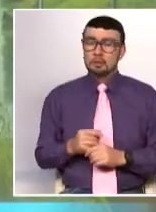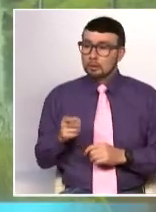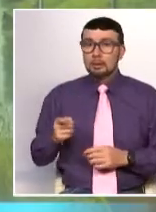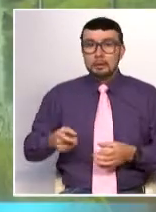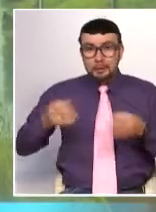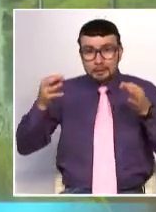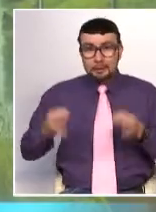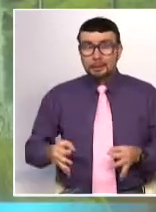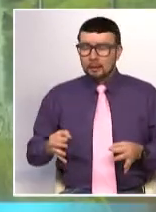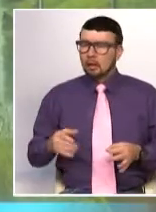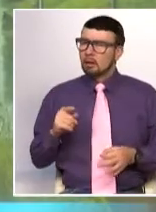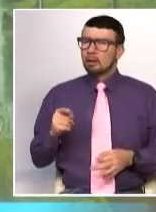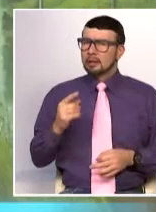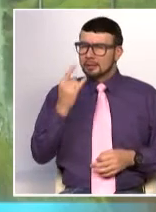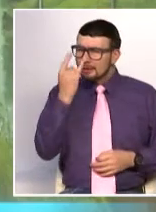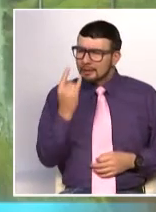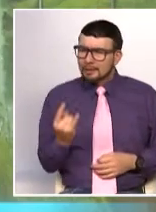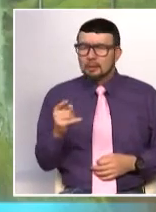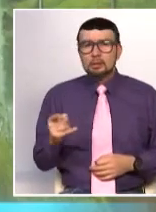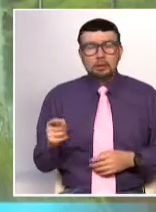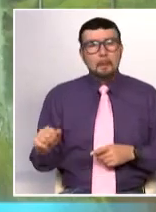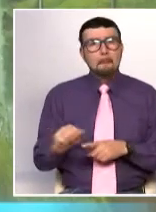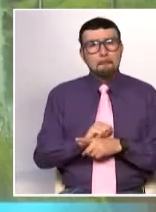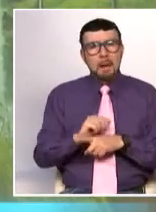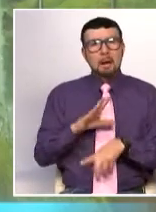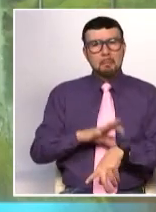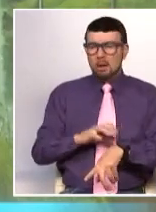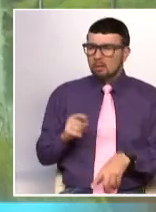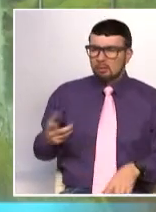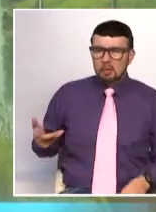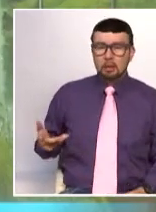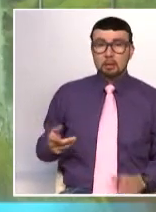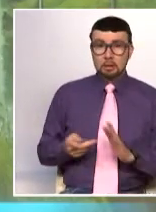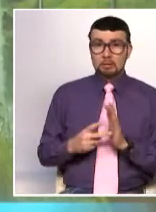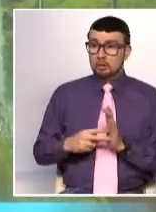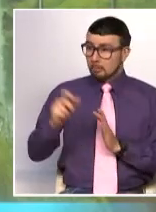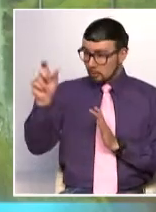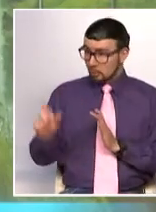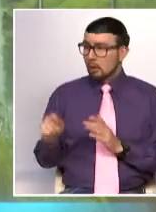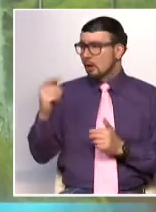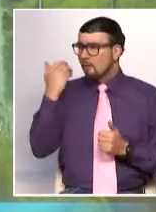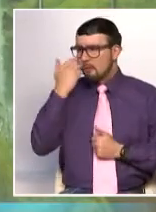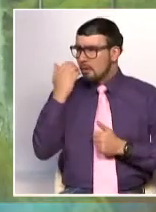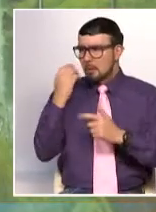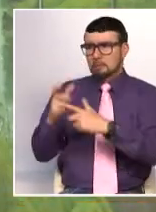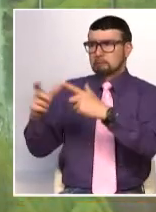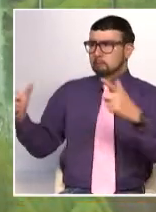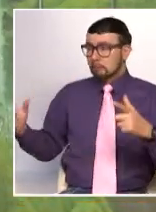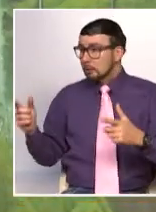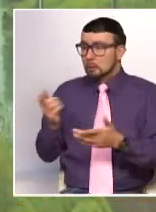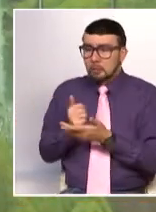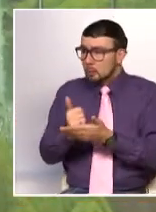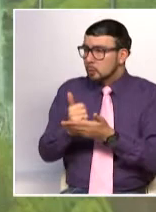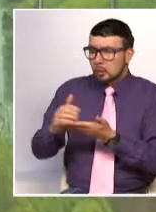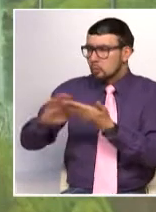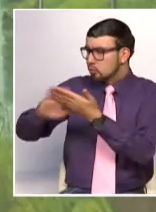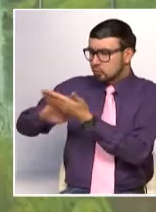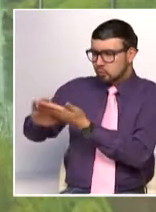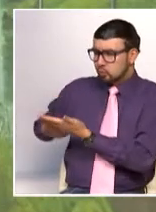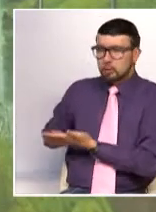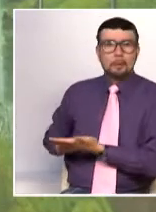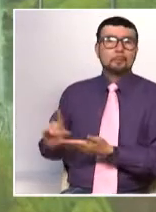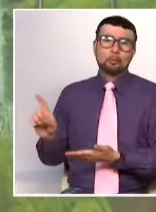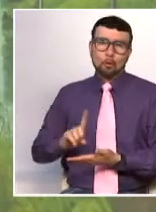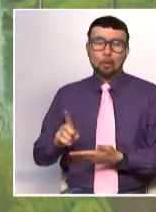lo interesante de la práctica médica es que nosotros no nos sentimos a tratar enfermos es que nos podemos sentar a hacer un proceso educativo en la